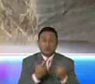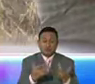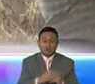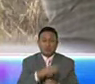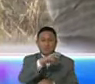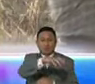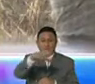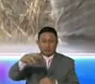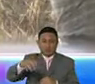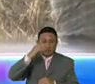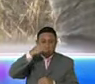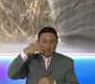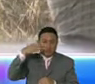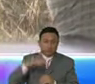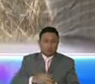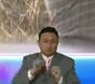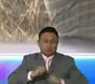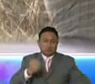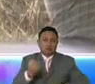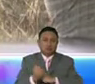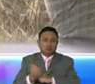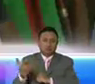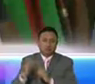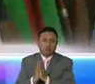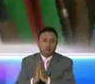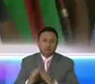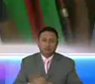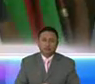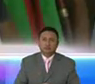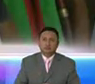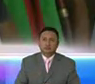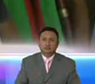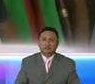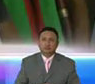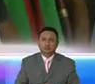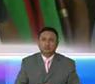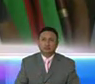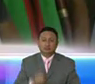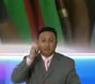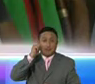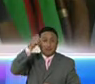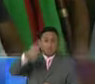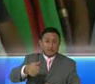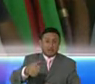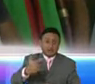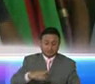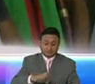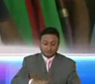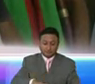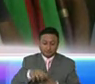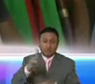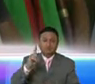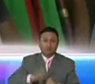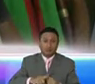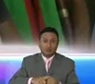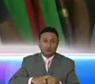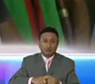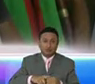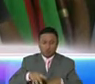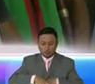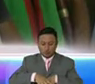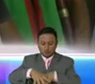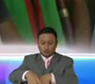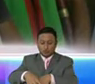otras provincias amazónicas que respaldan ese pedido. En ese sentido, nosotros el día de mañana estaremos presentes en la ciudad de Quito